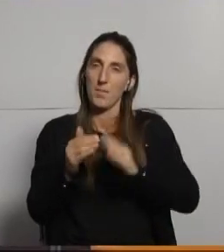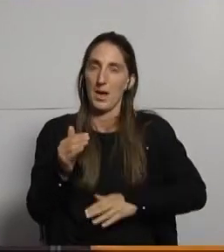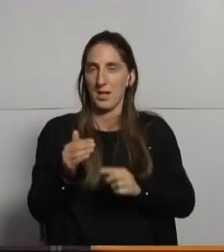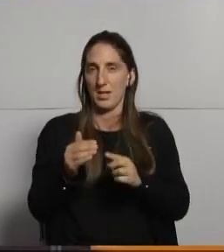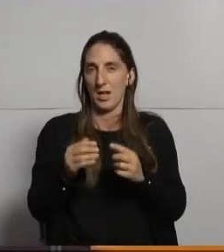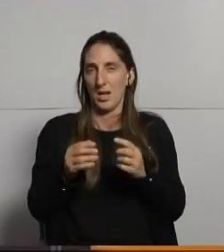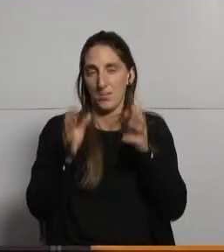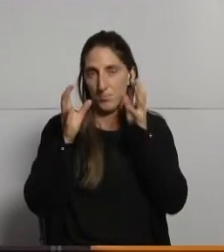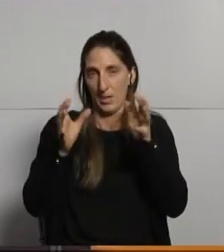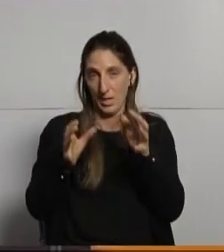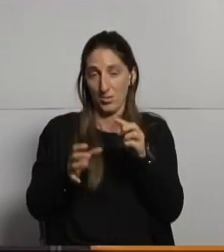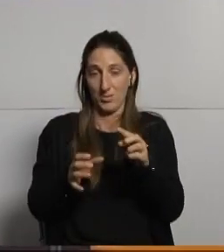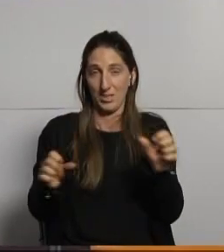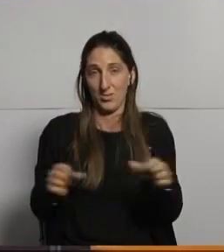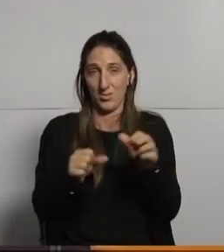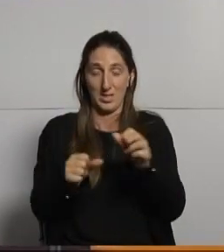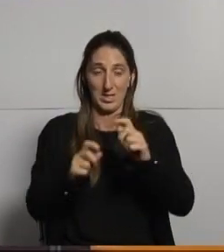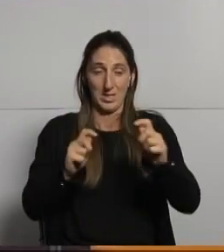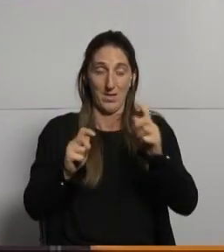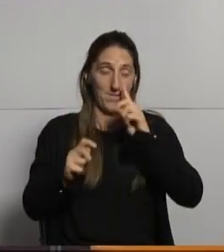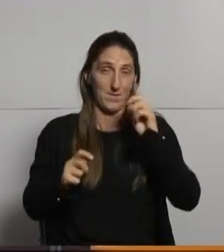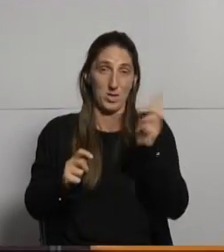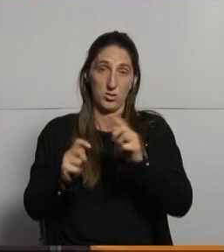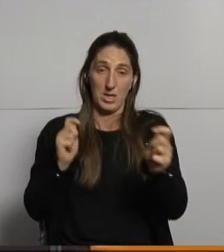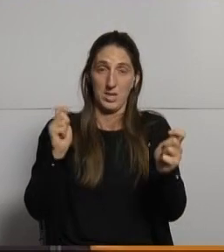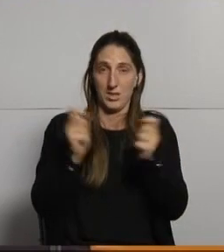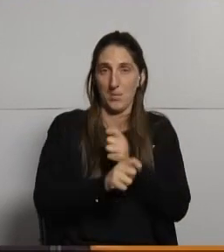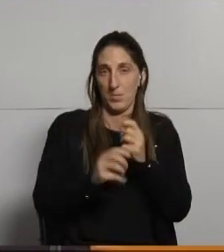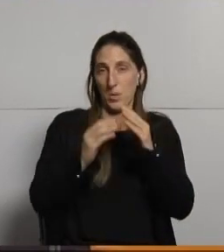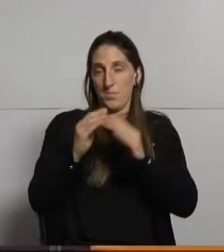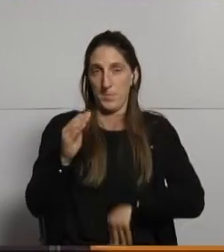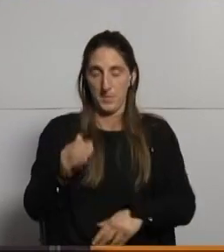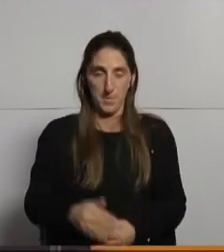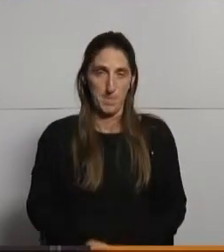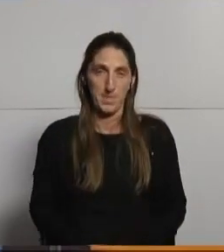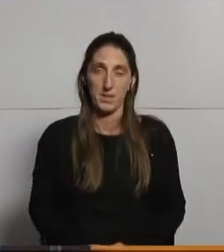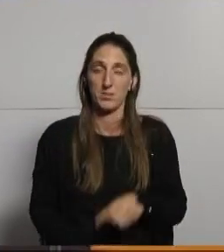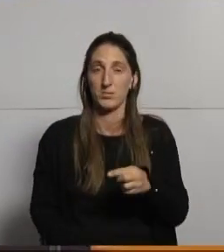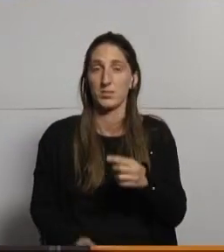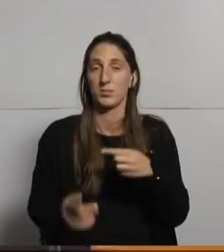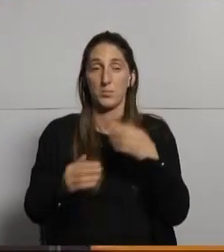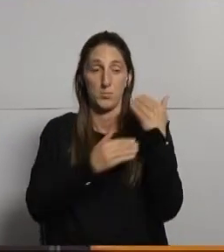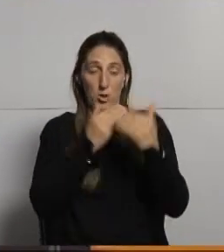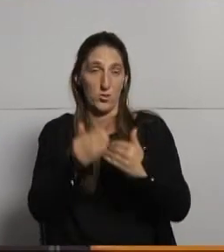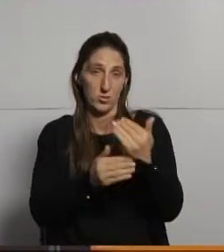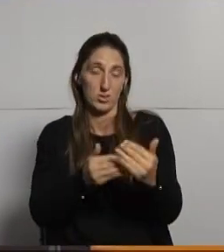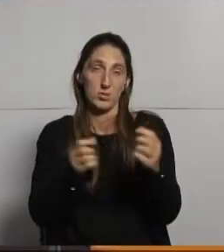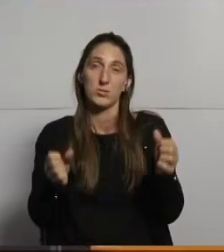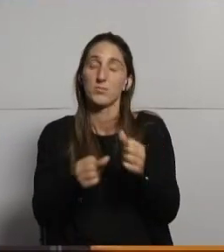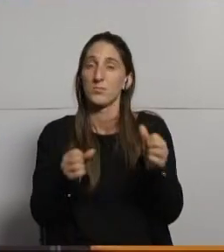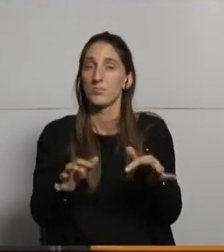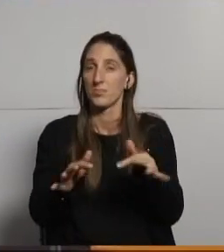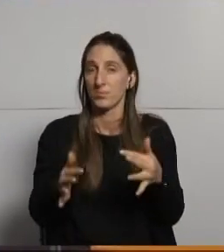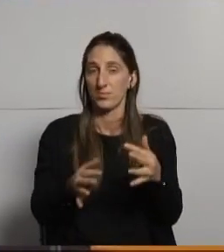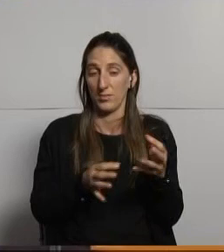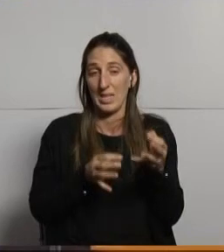máximo. Y eso hace que la velocidad de cambio no sea tal. ¿Qué tiene como consecuencia todo este proceso de alguna manera? Es que